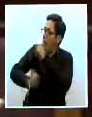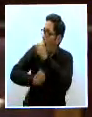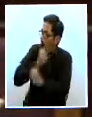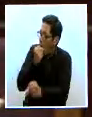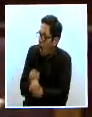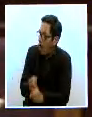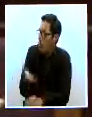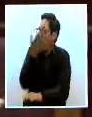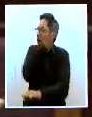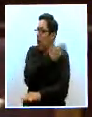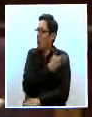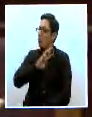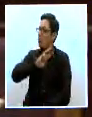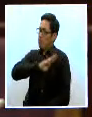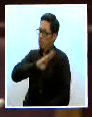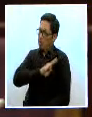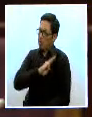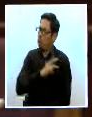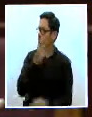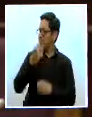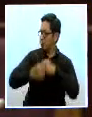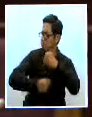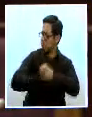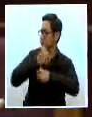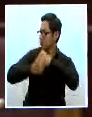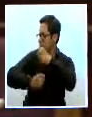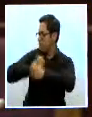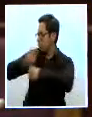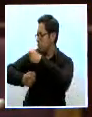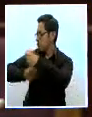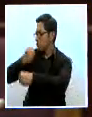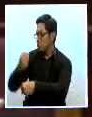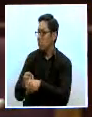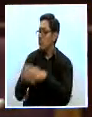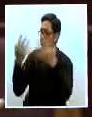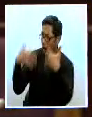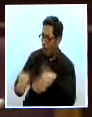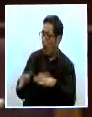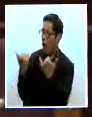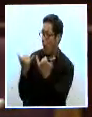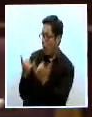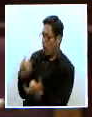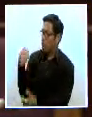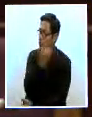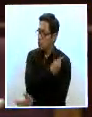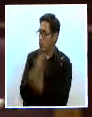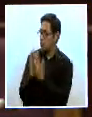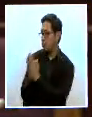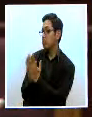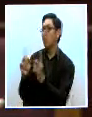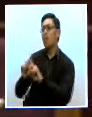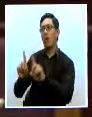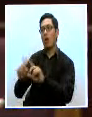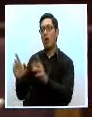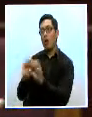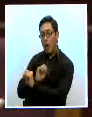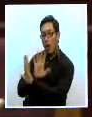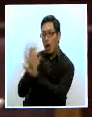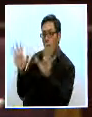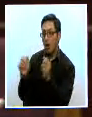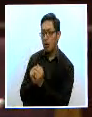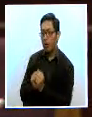barrera Y hoy le tocó al Señor alcalde Rodas pero sí queremos dejar en claro que nosotros jamás sostuvimos de que la